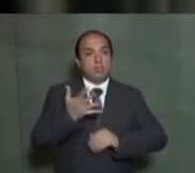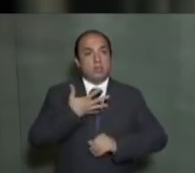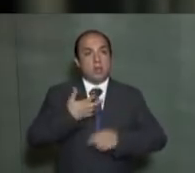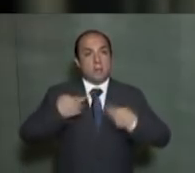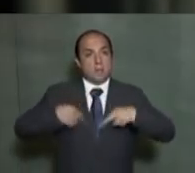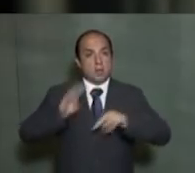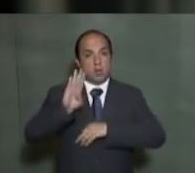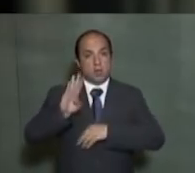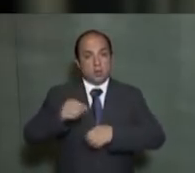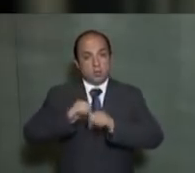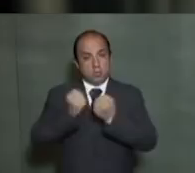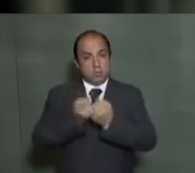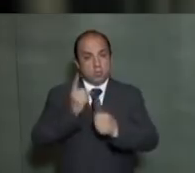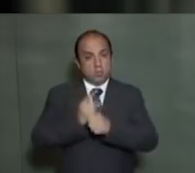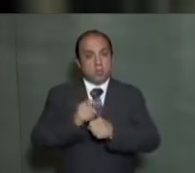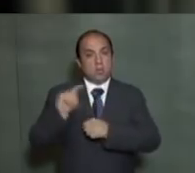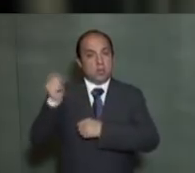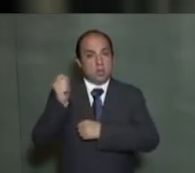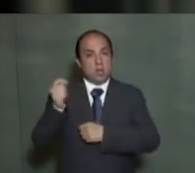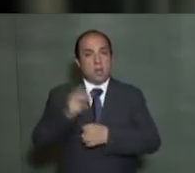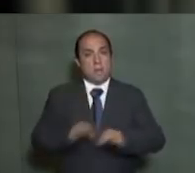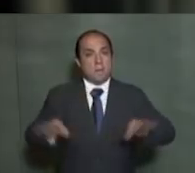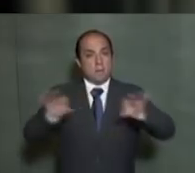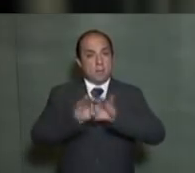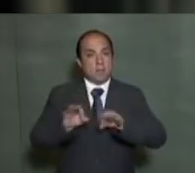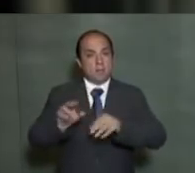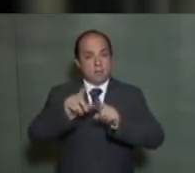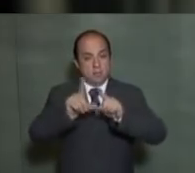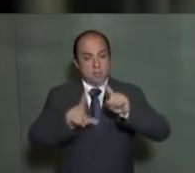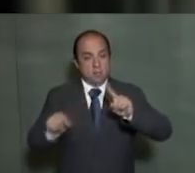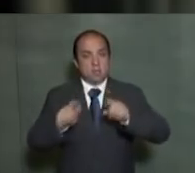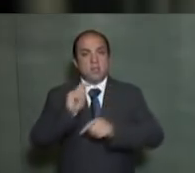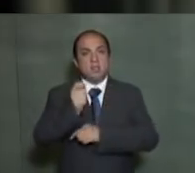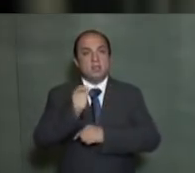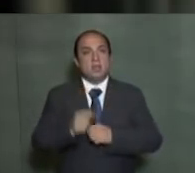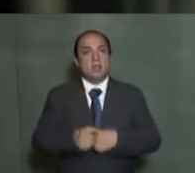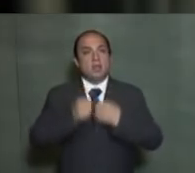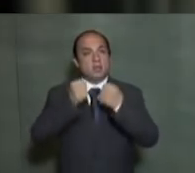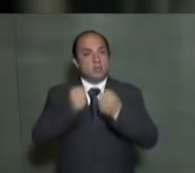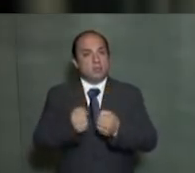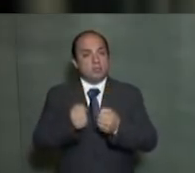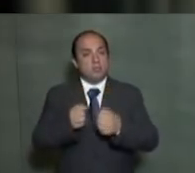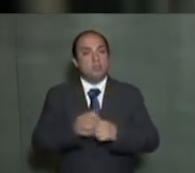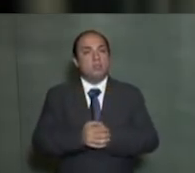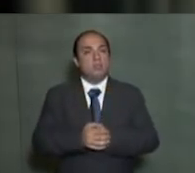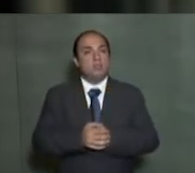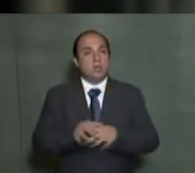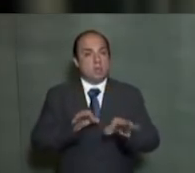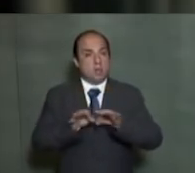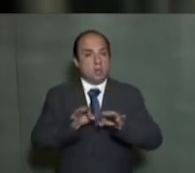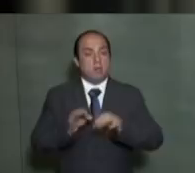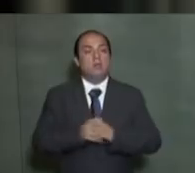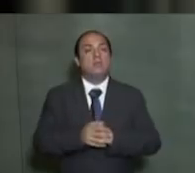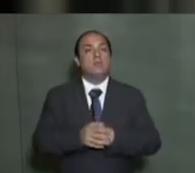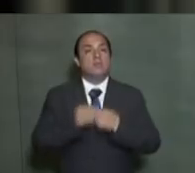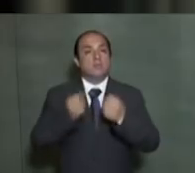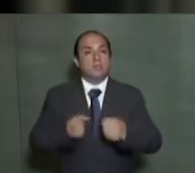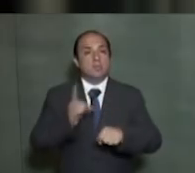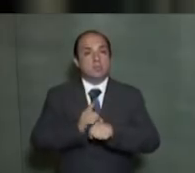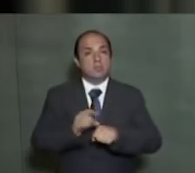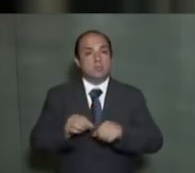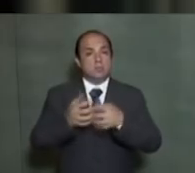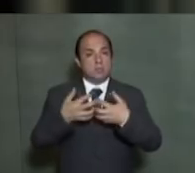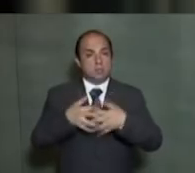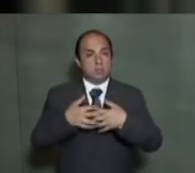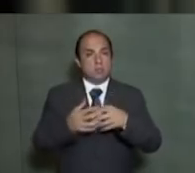sociedades técnicas más importantes del país que tienen que ver con la seguridad estructural, que son la Sociedad Mexicana de Ingeniería Estructural,